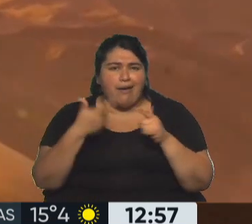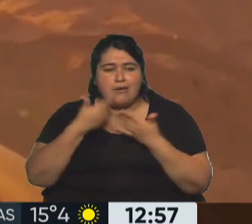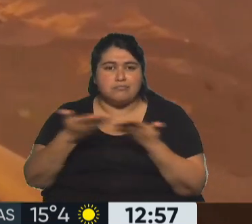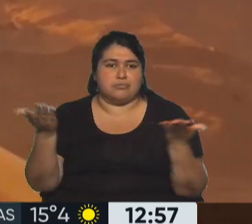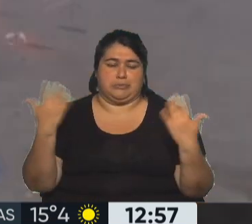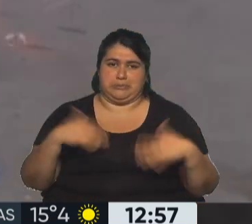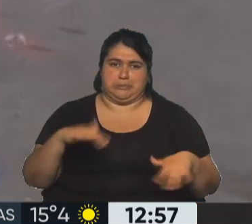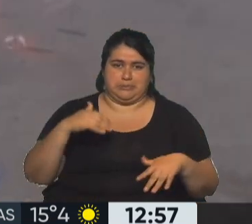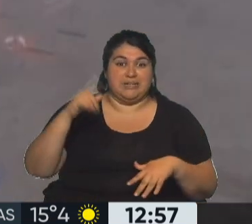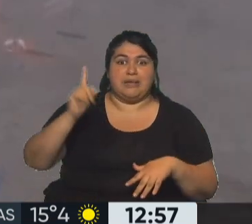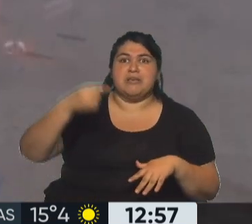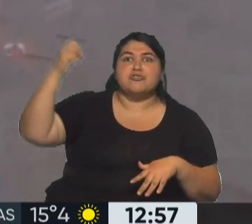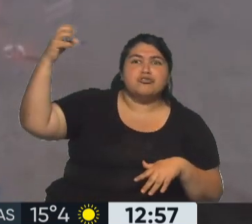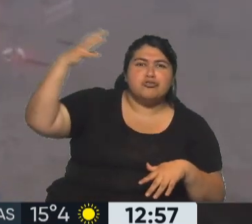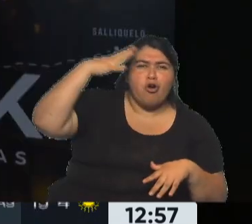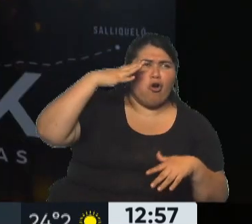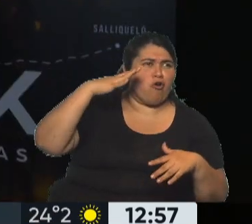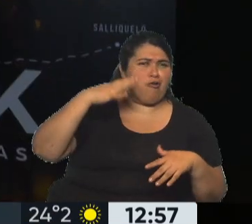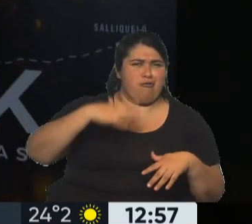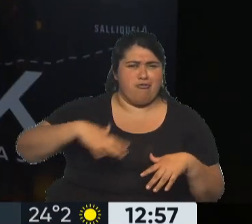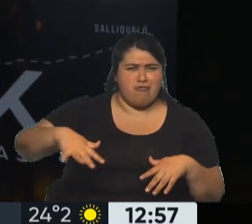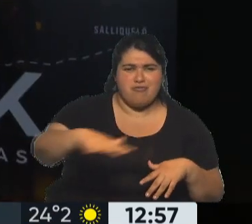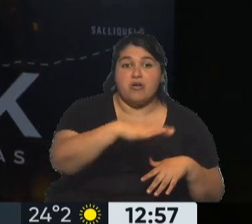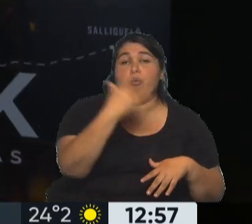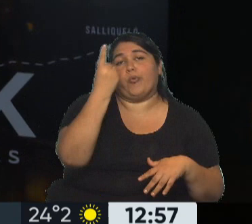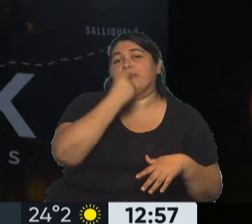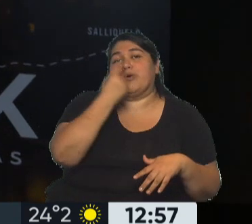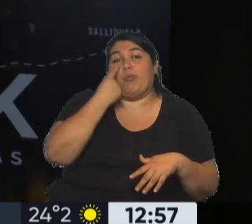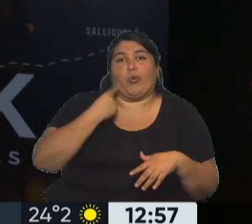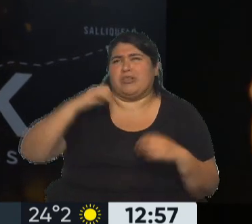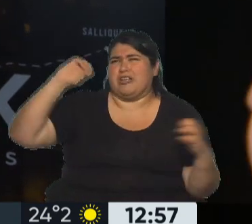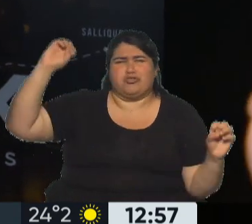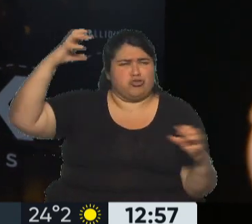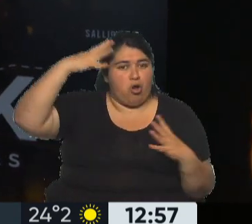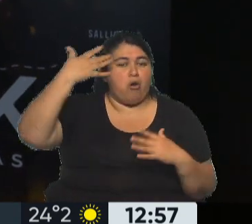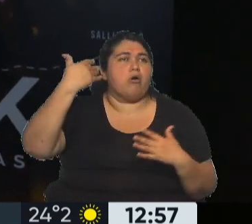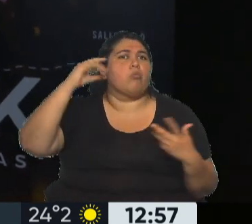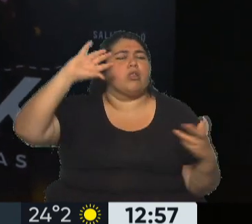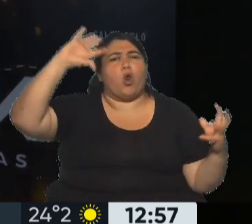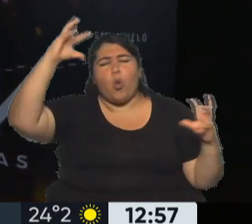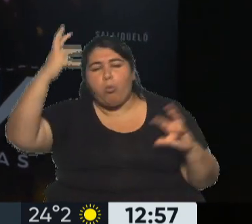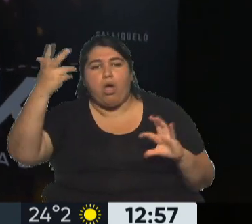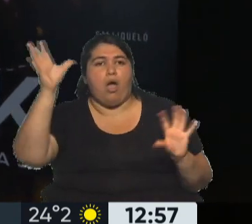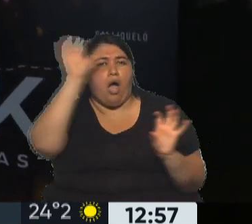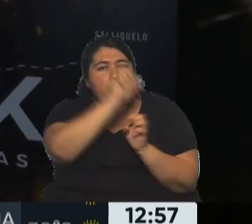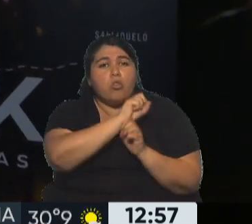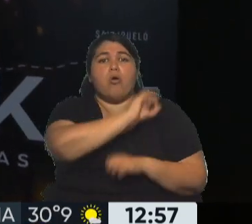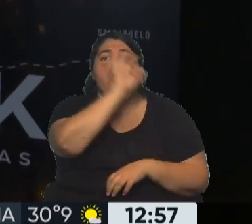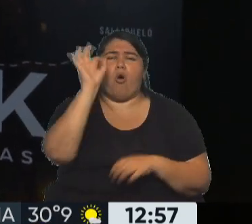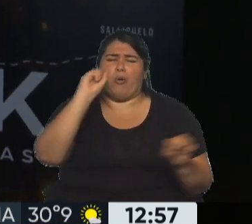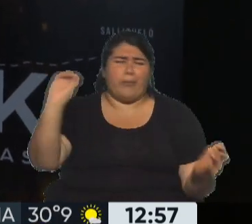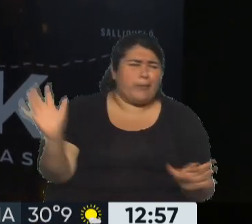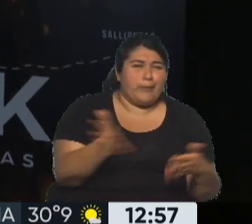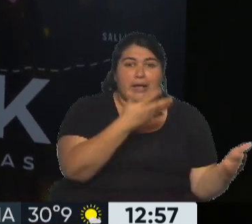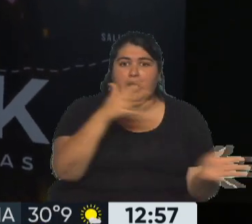enorme! Un montón de cosas porque un día podía ser soleado, un día podía ser nublado, un día podía haber muchísimo viento